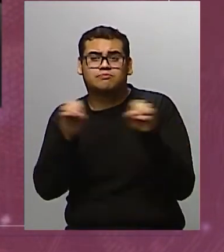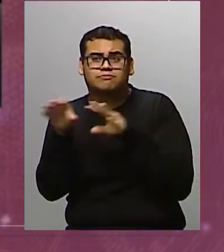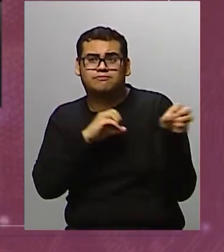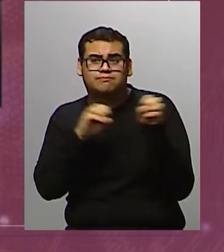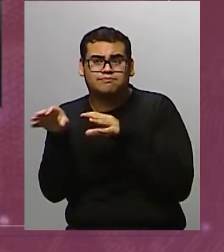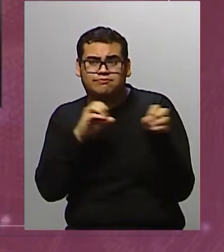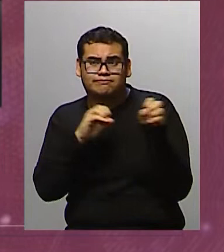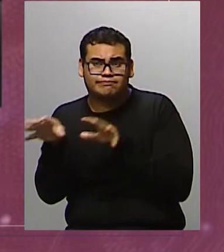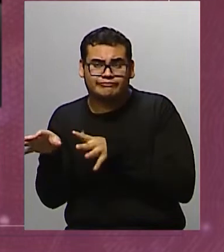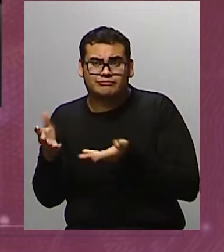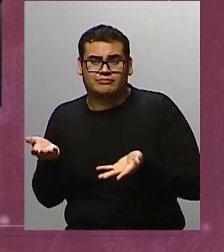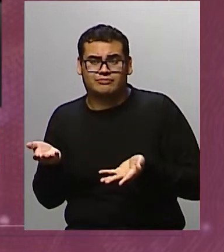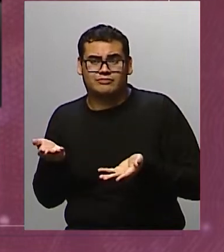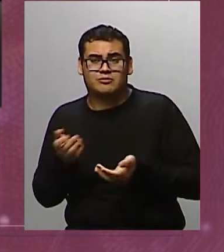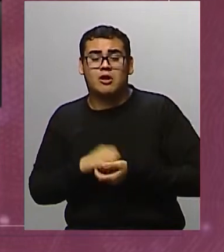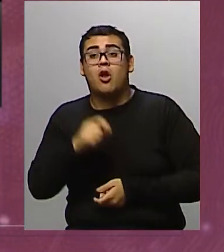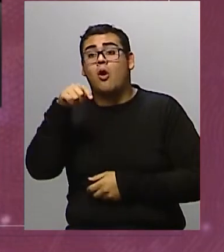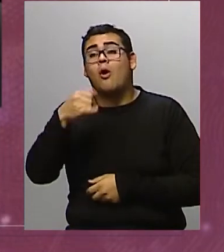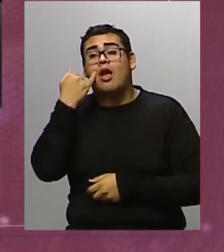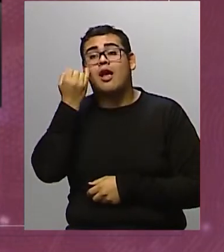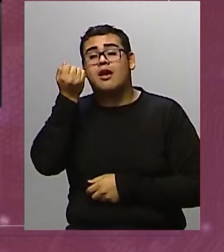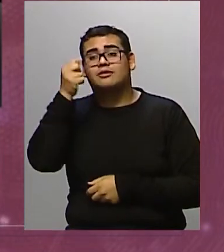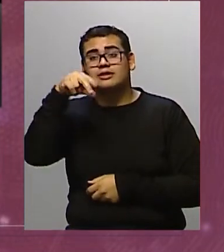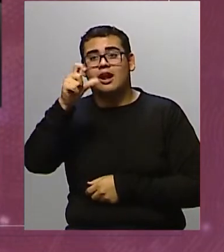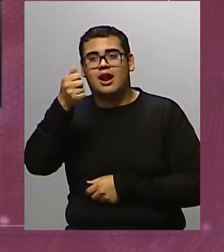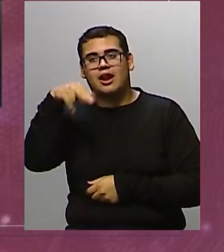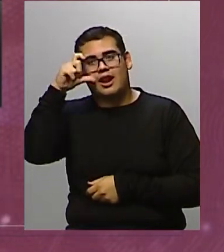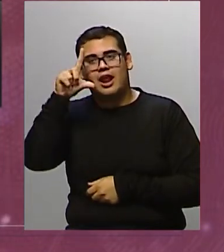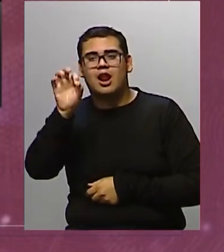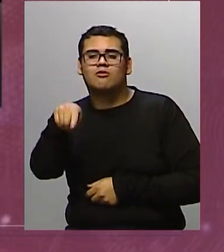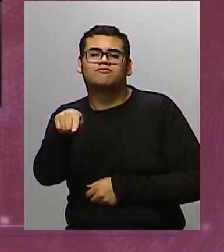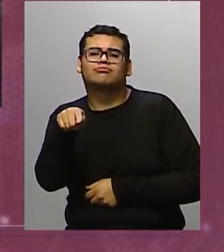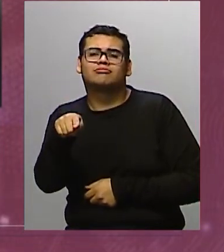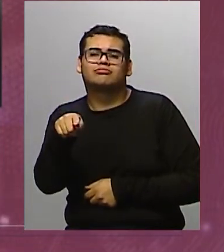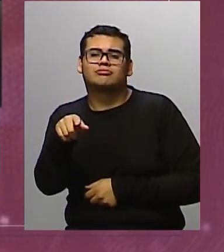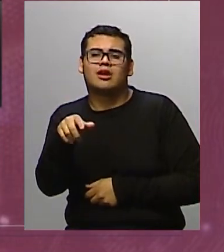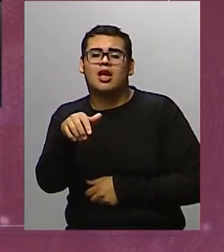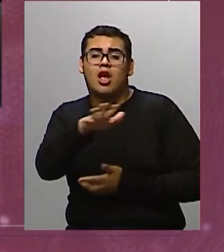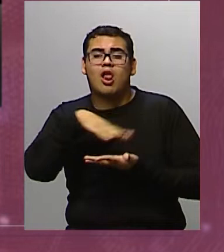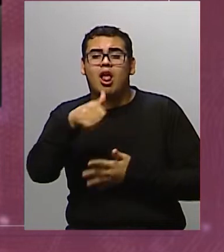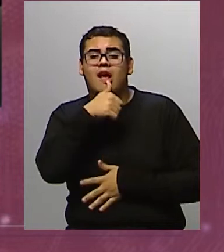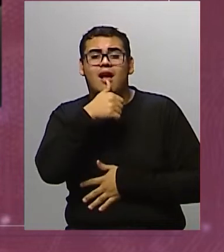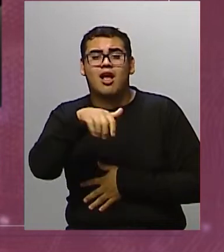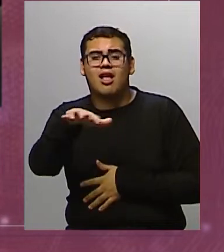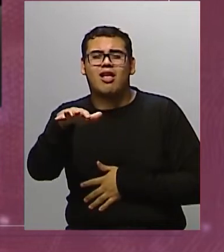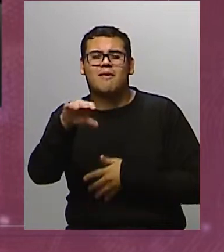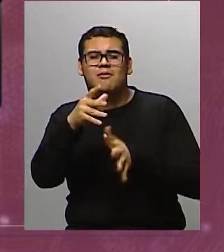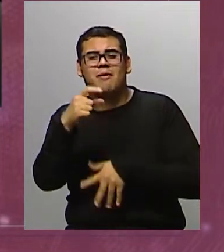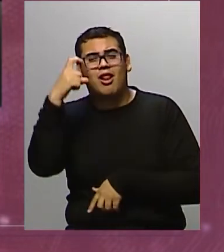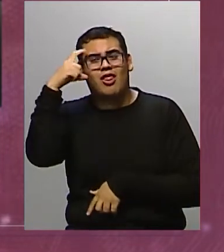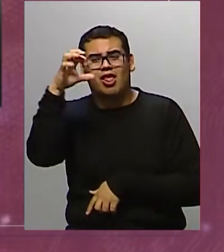caso de Yancarelo, por ejemplo, hoy que tenemos una laguna que está casi o a menos al 10%